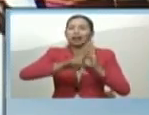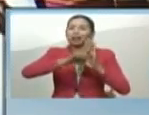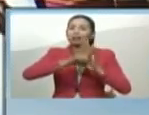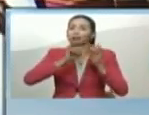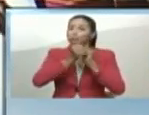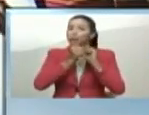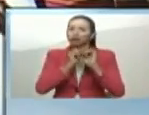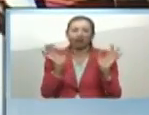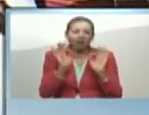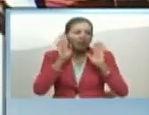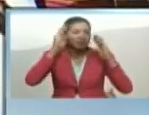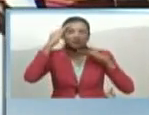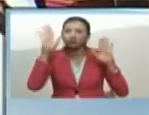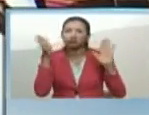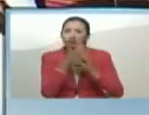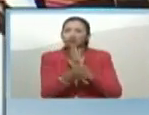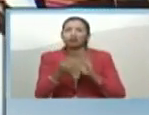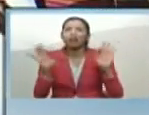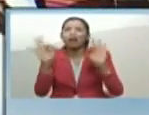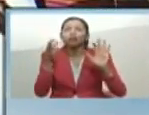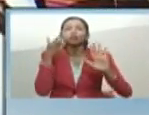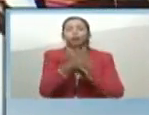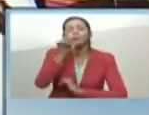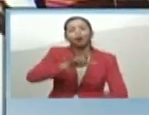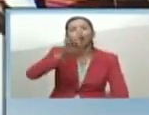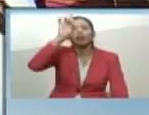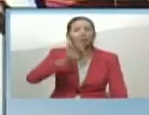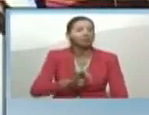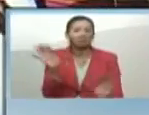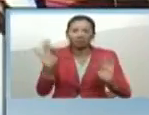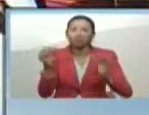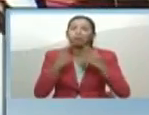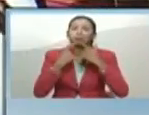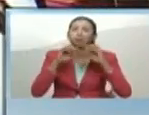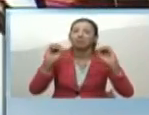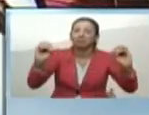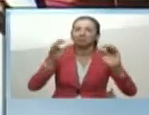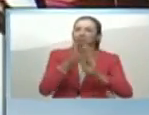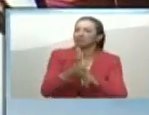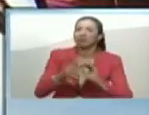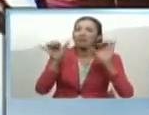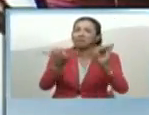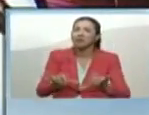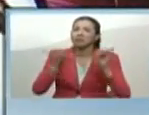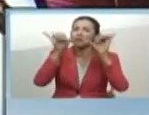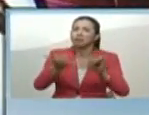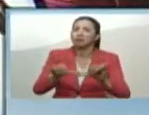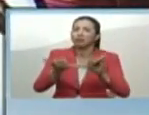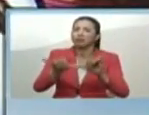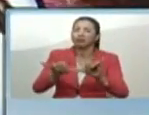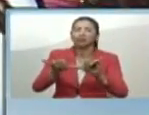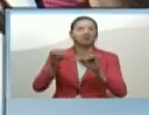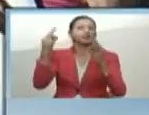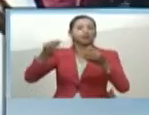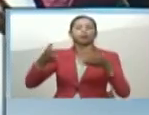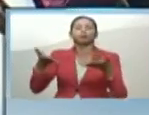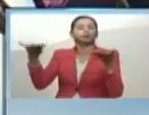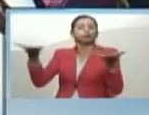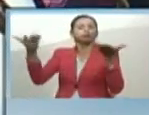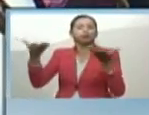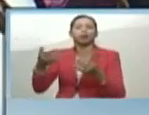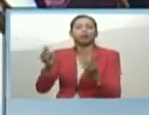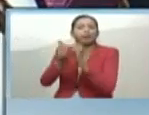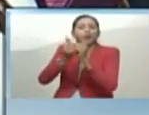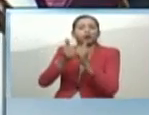cuenta en Ello hacen un análisis a nivel siguen en lo mismo en la parte de arriba en el deporte de alto